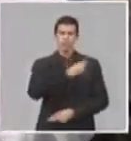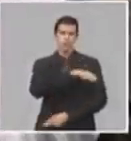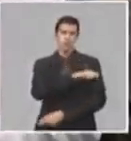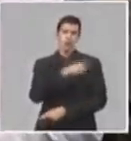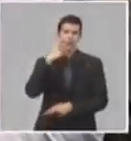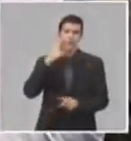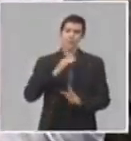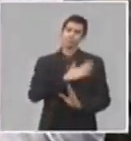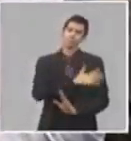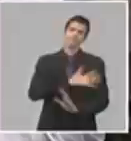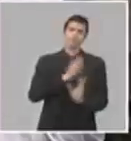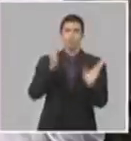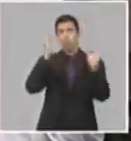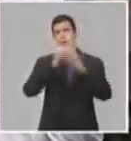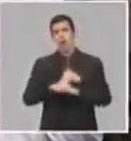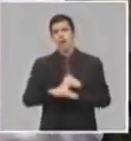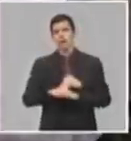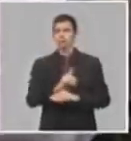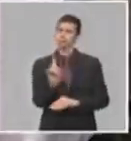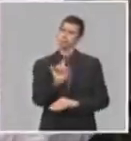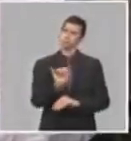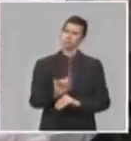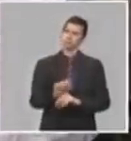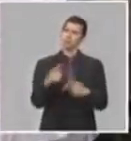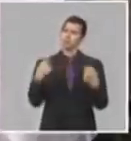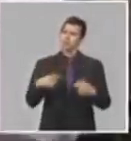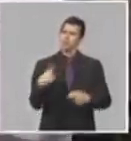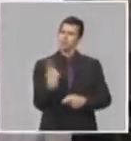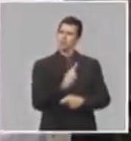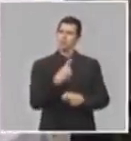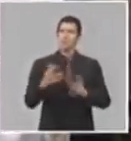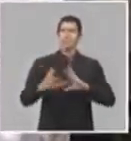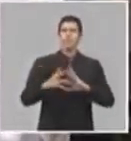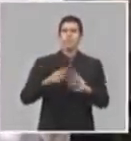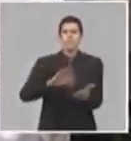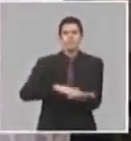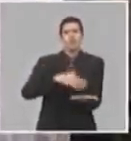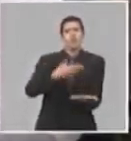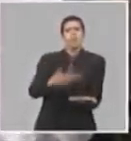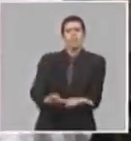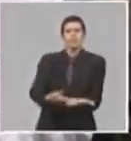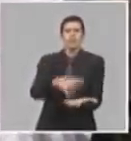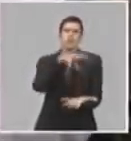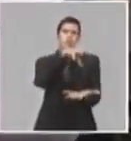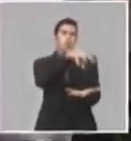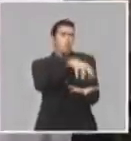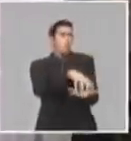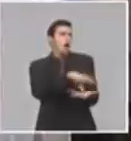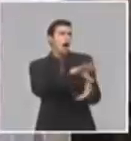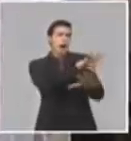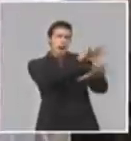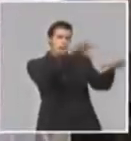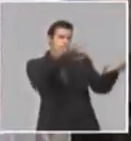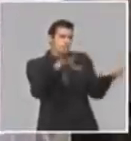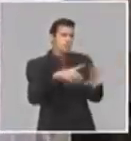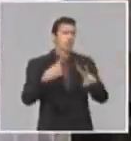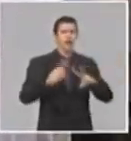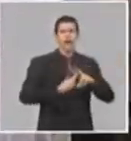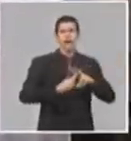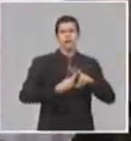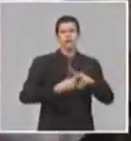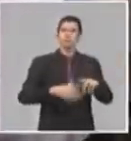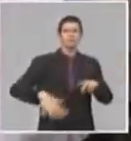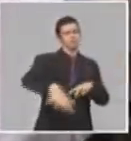realmente funcione en esas condiciones para la base productiva, para el sector no estatal, y vamos a avanzar en esa dirección. O